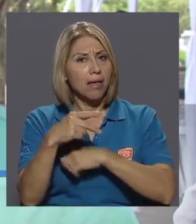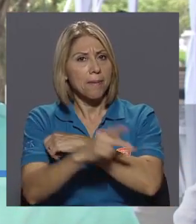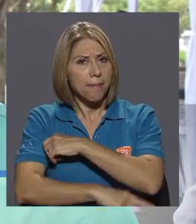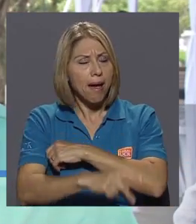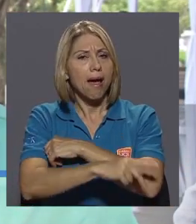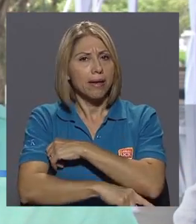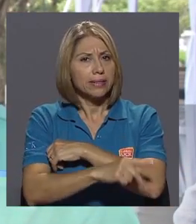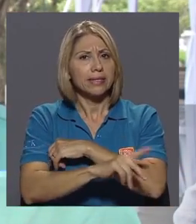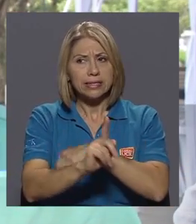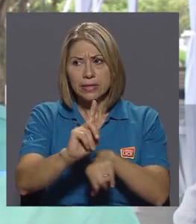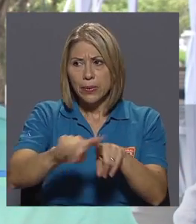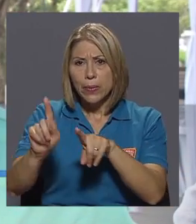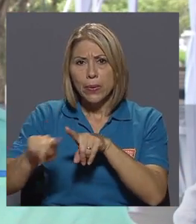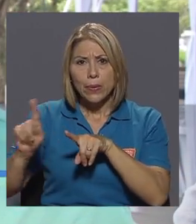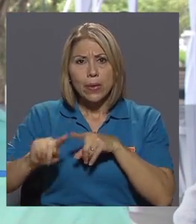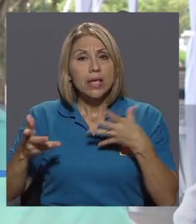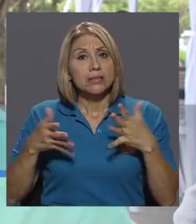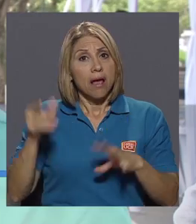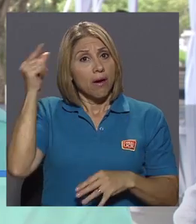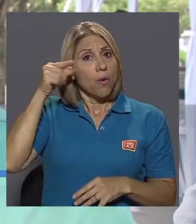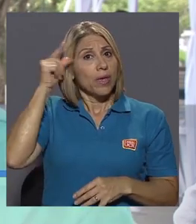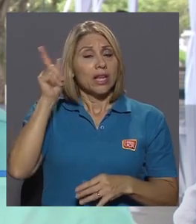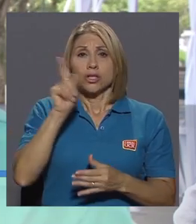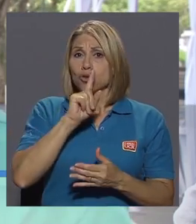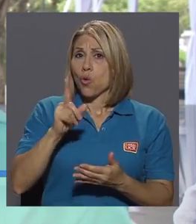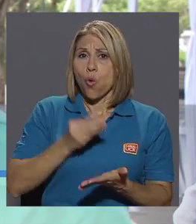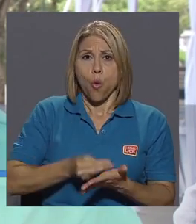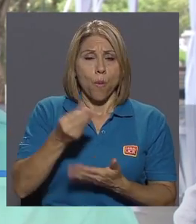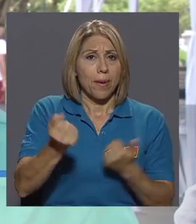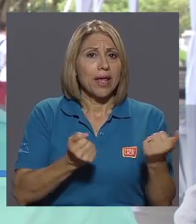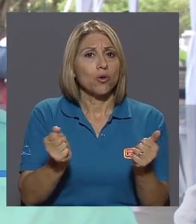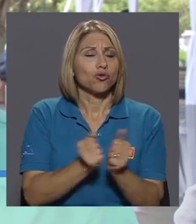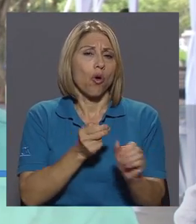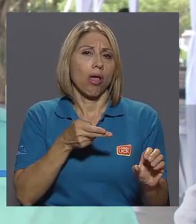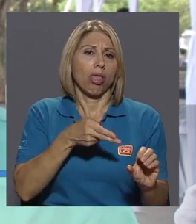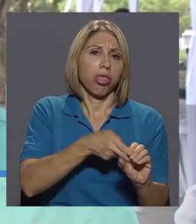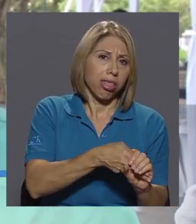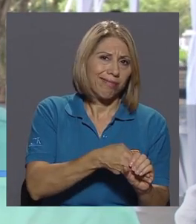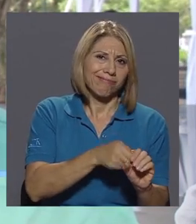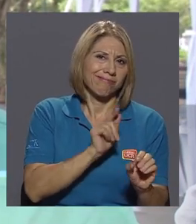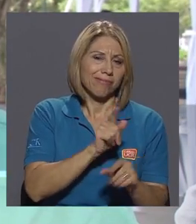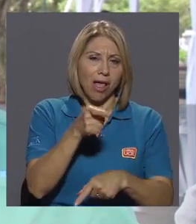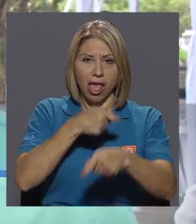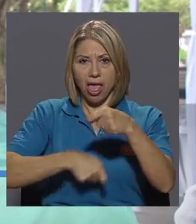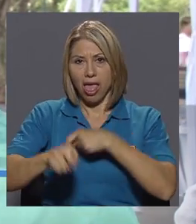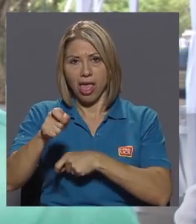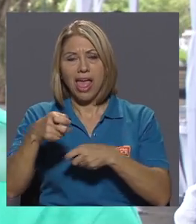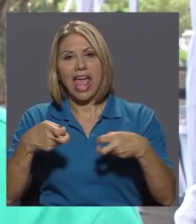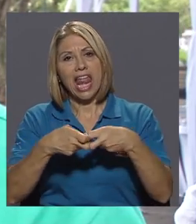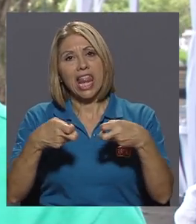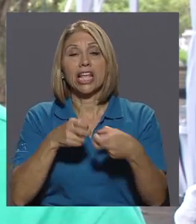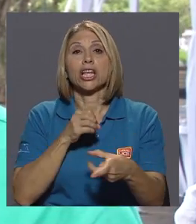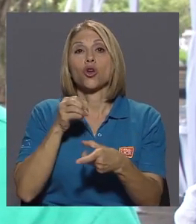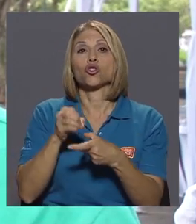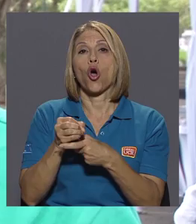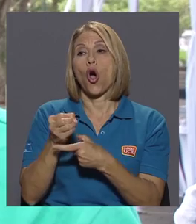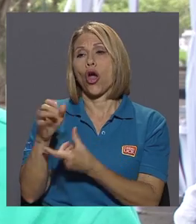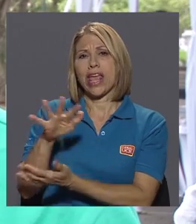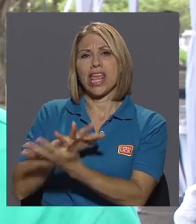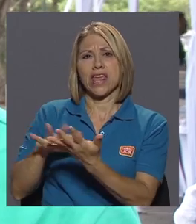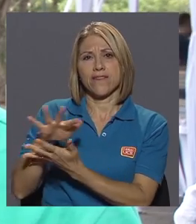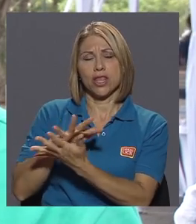inclusive ya los gobiernos no adquieren vehículos de combustión y más bien son eléctricos o son híbridos porque las